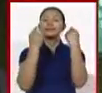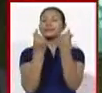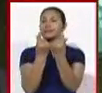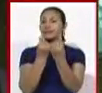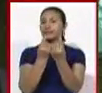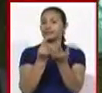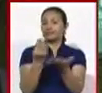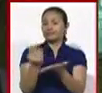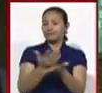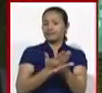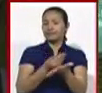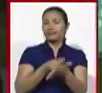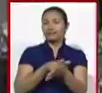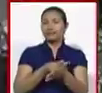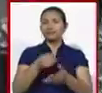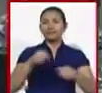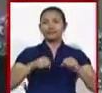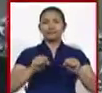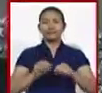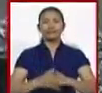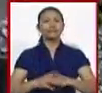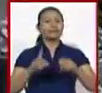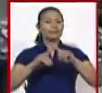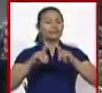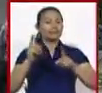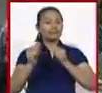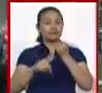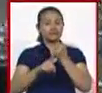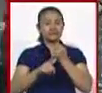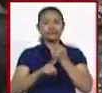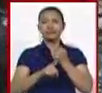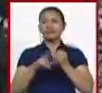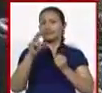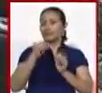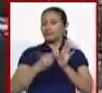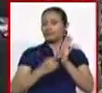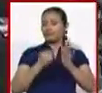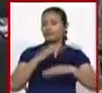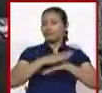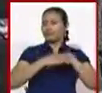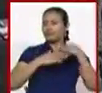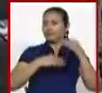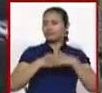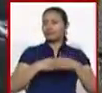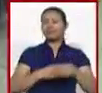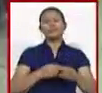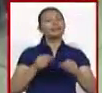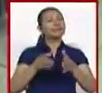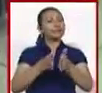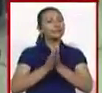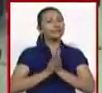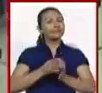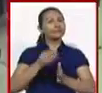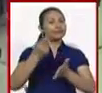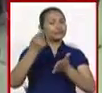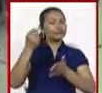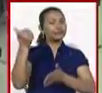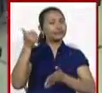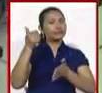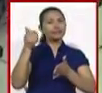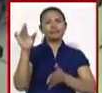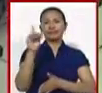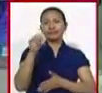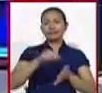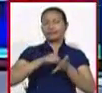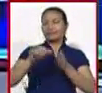en cuanto a cobros del parque automotor. Pese a eso, los dirigentes no mostraron su conformidad, exigiendo se cancele tan solo 10 bolivianos de la